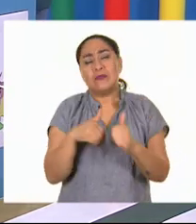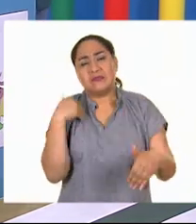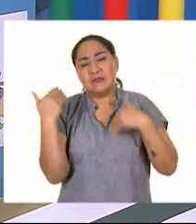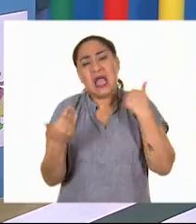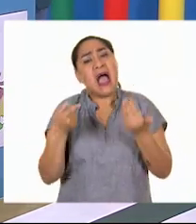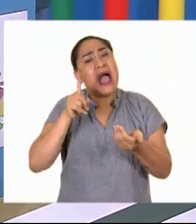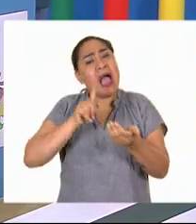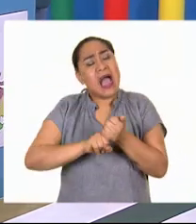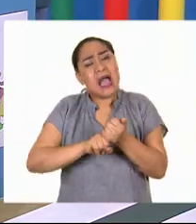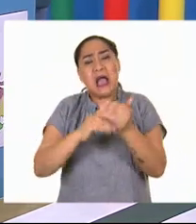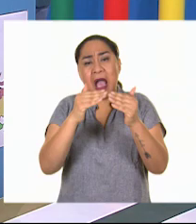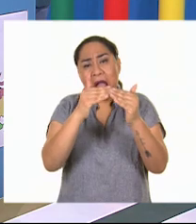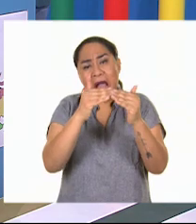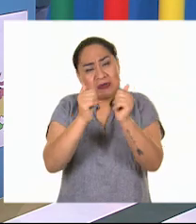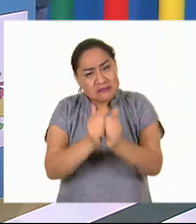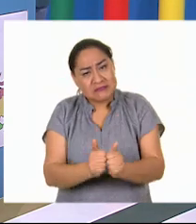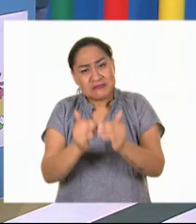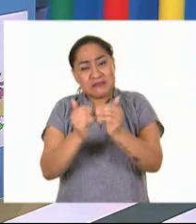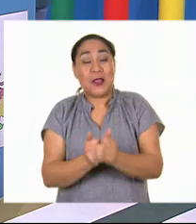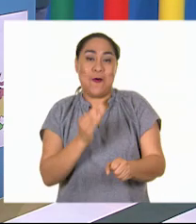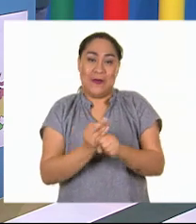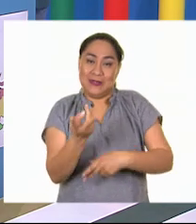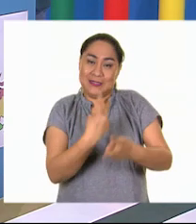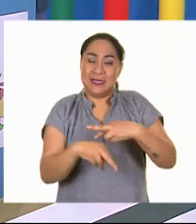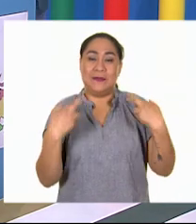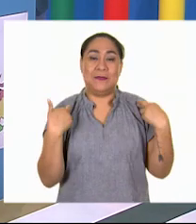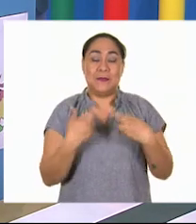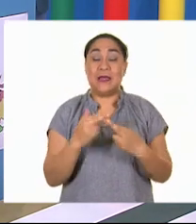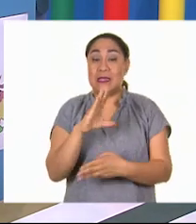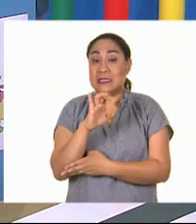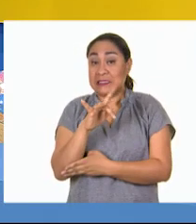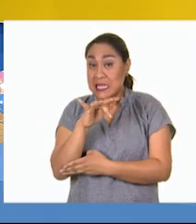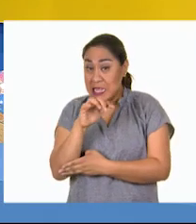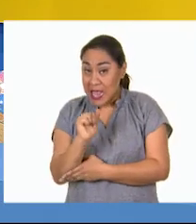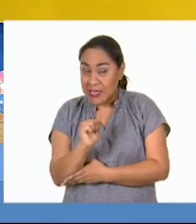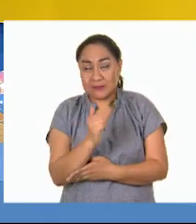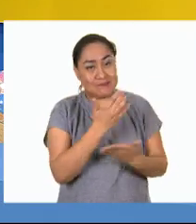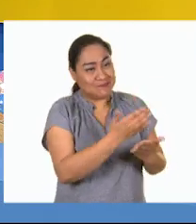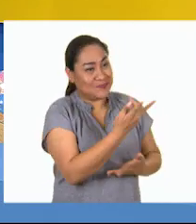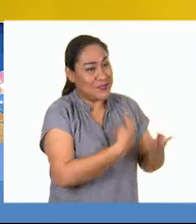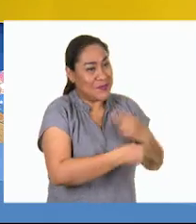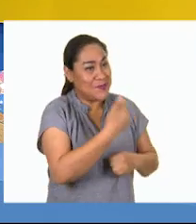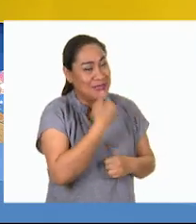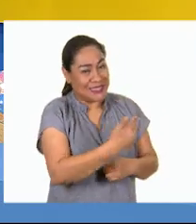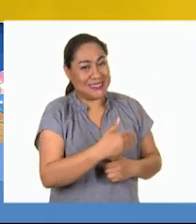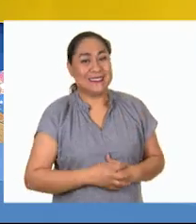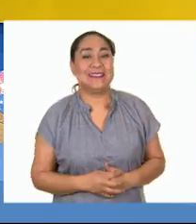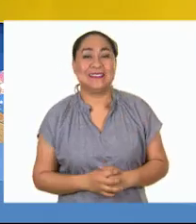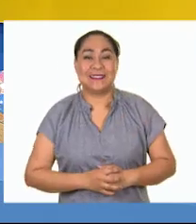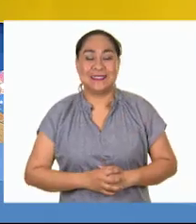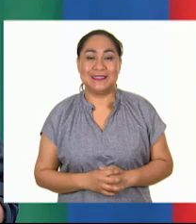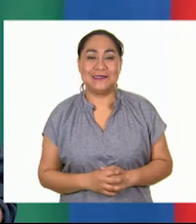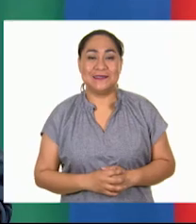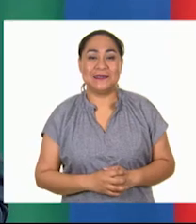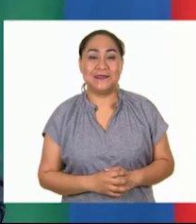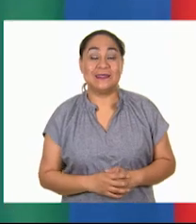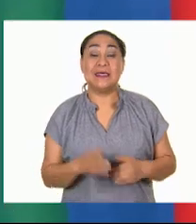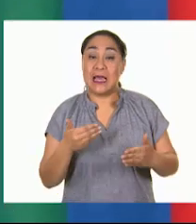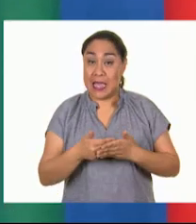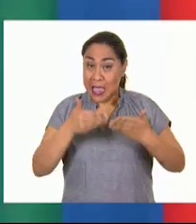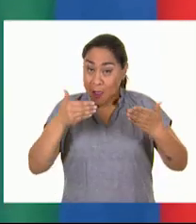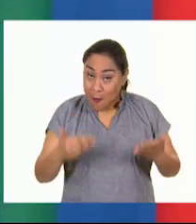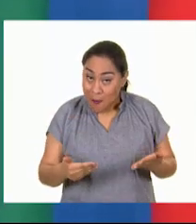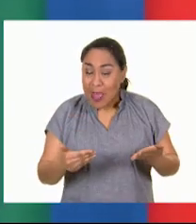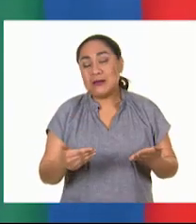nuestros hogares. Y el día de hoy nos acompaña la maestra Cecilia Vargas, a quien le doy la más cordial de las bienvenidas. Y vamos a estar